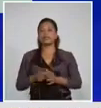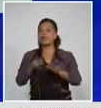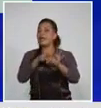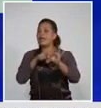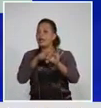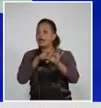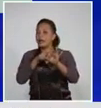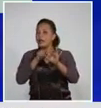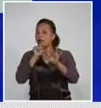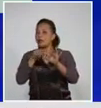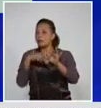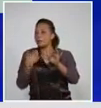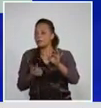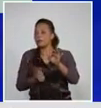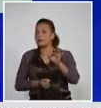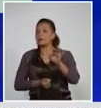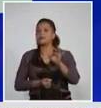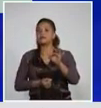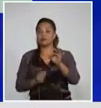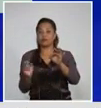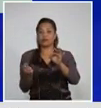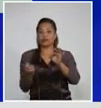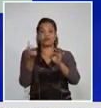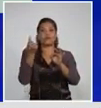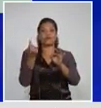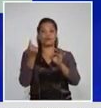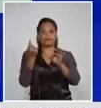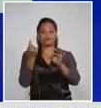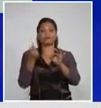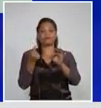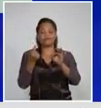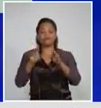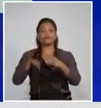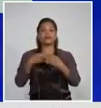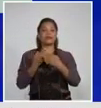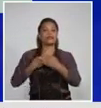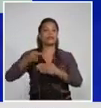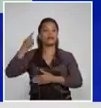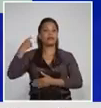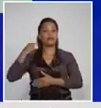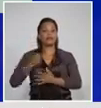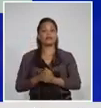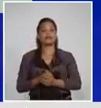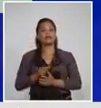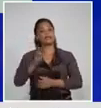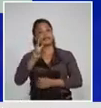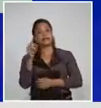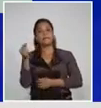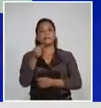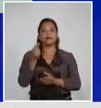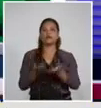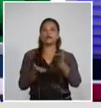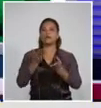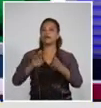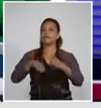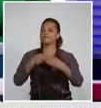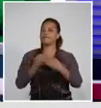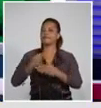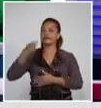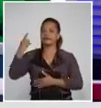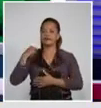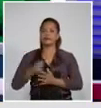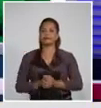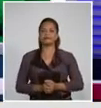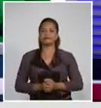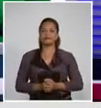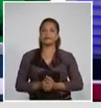Juventud confirma 1 caso autóctono en el día de ayer, 3 menos que la jornada anterior.